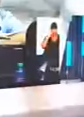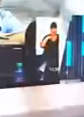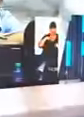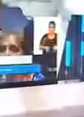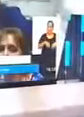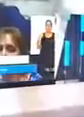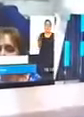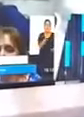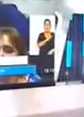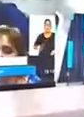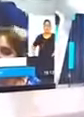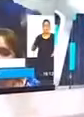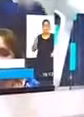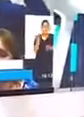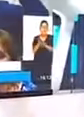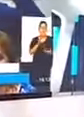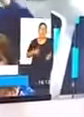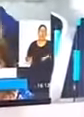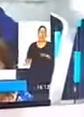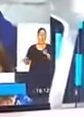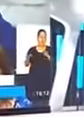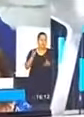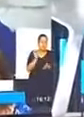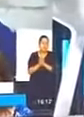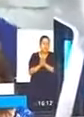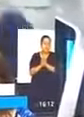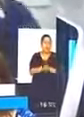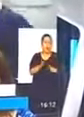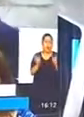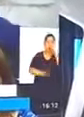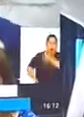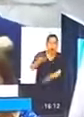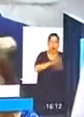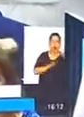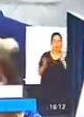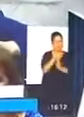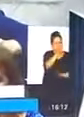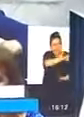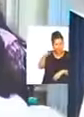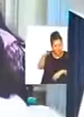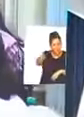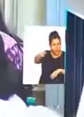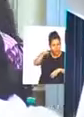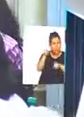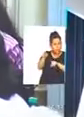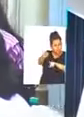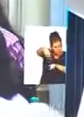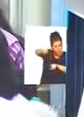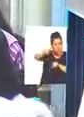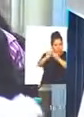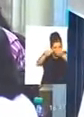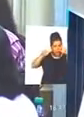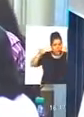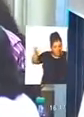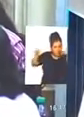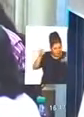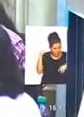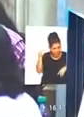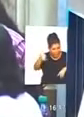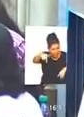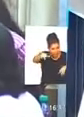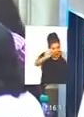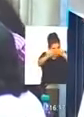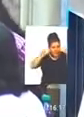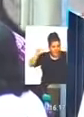y la reforma previsional es la que paso andrew ahora puede venir una catarata de juicios hay algo que es inconstitucional